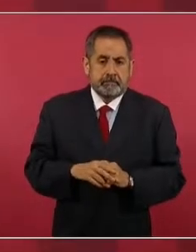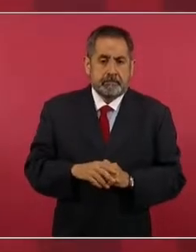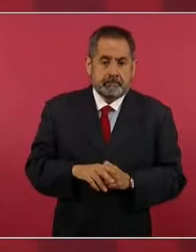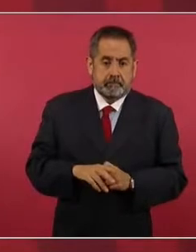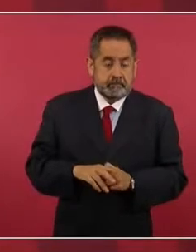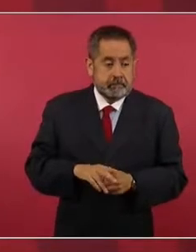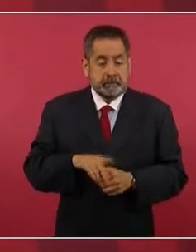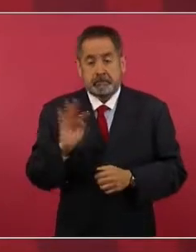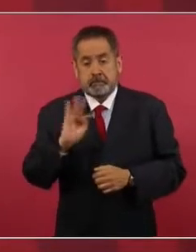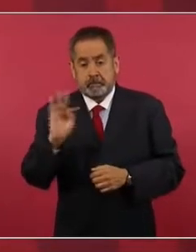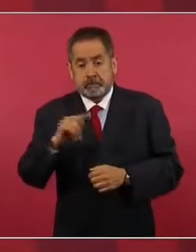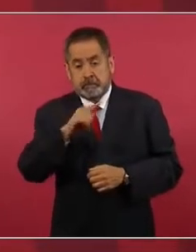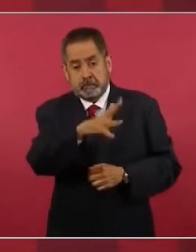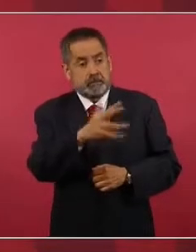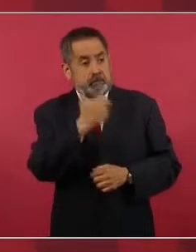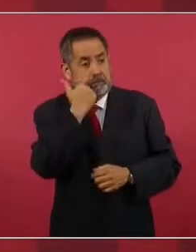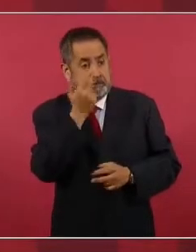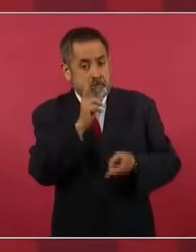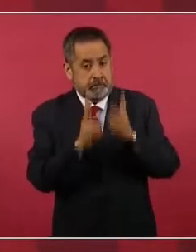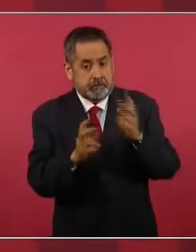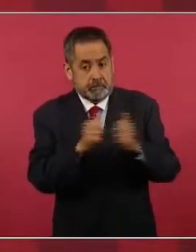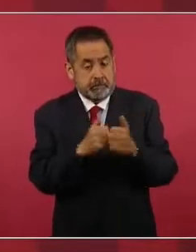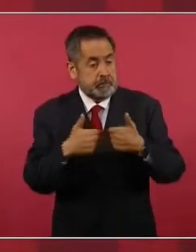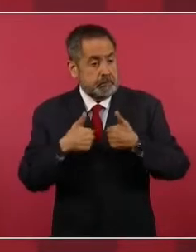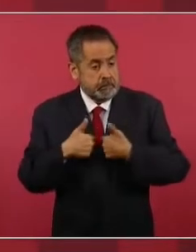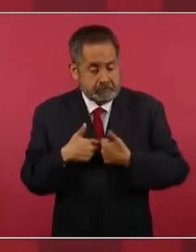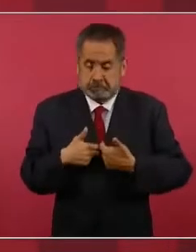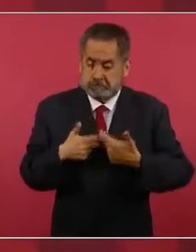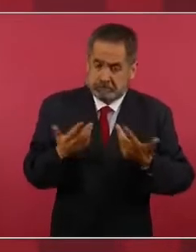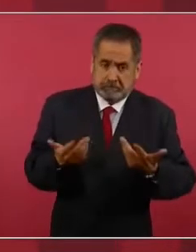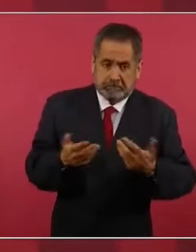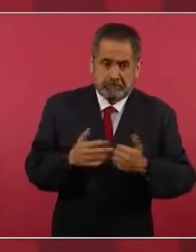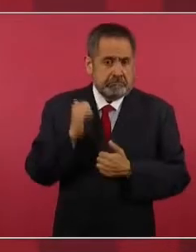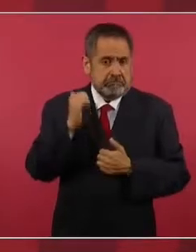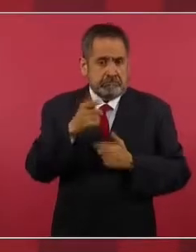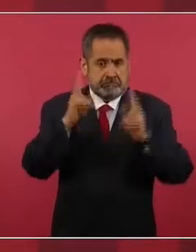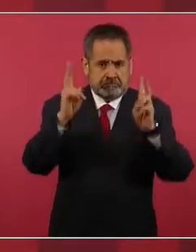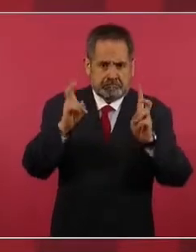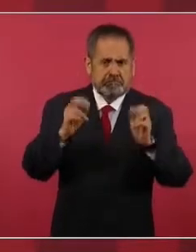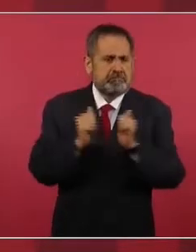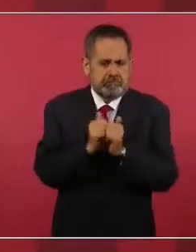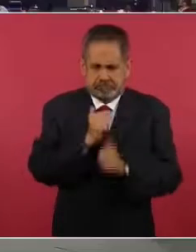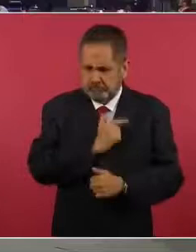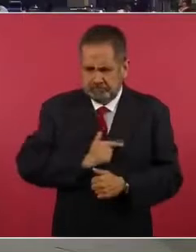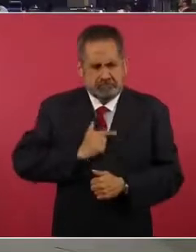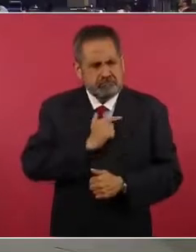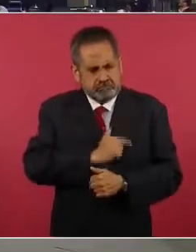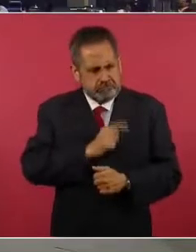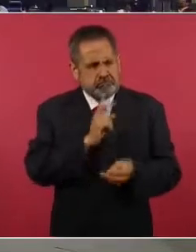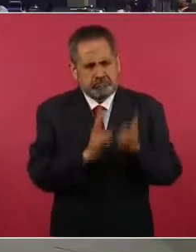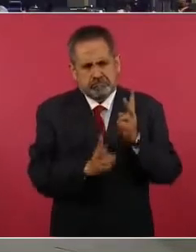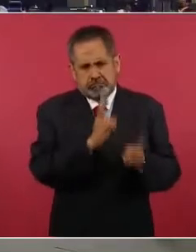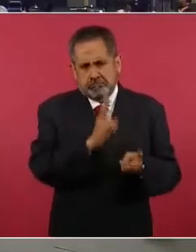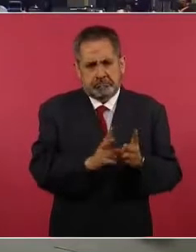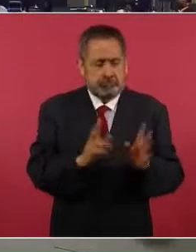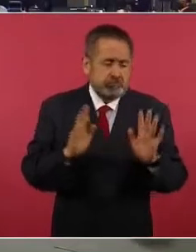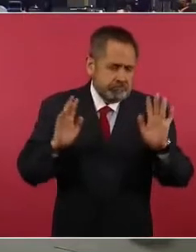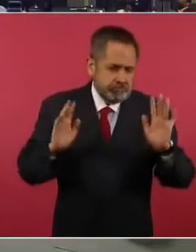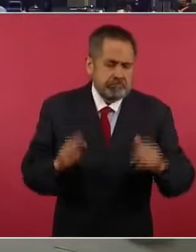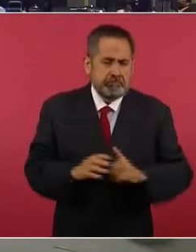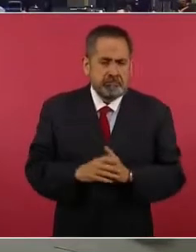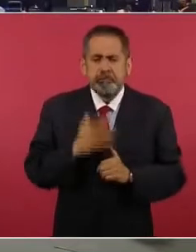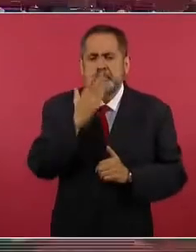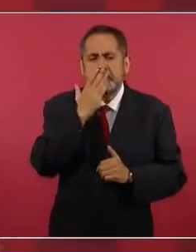él solicita que quiera hablar conmigo por algún tema, con mucho gusto.